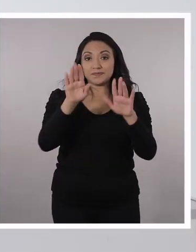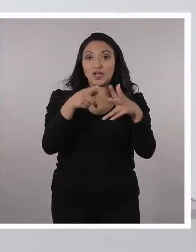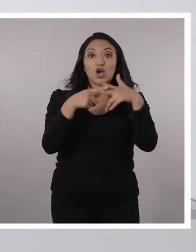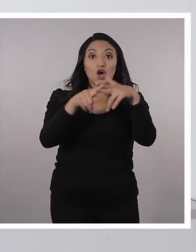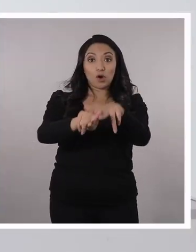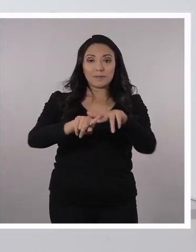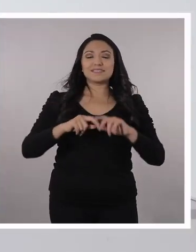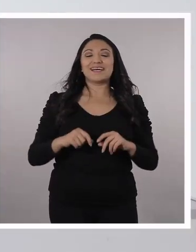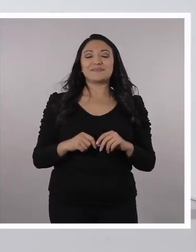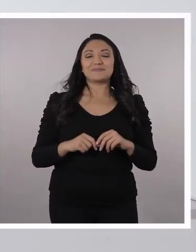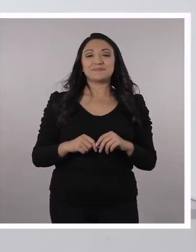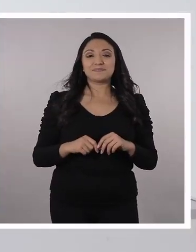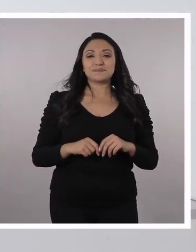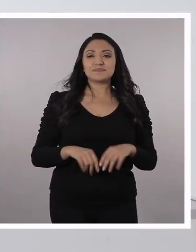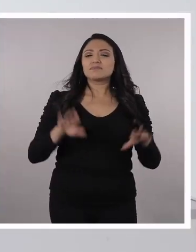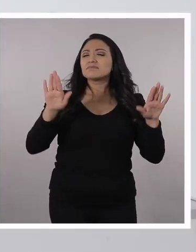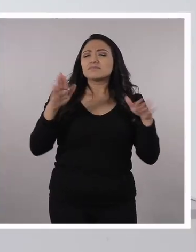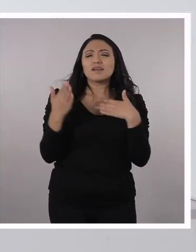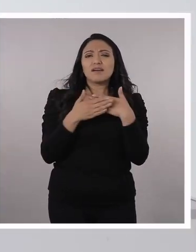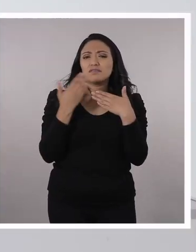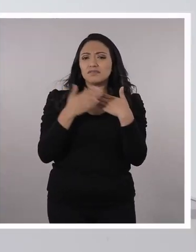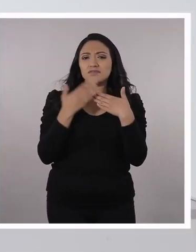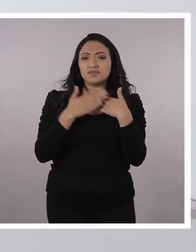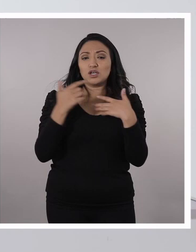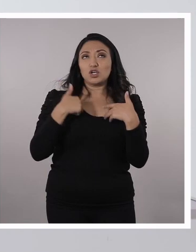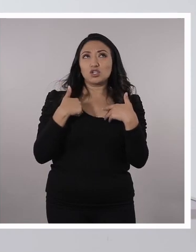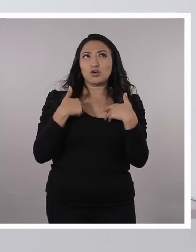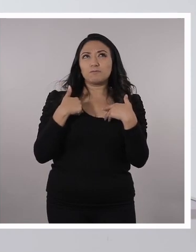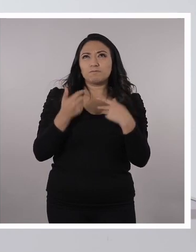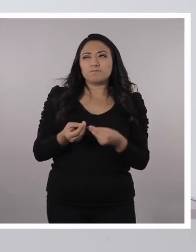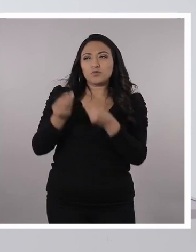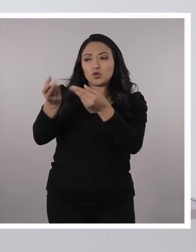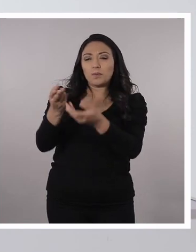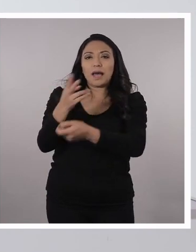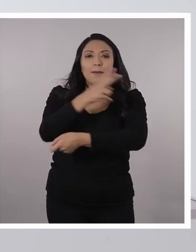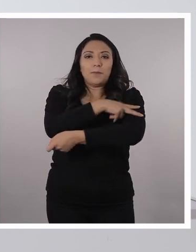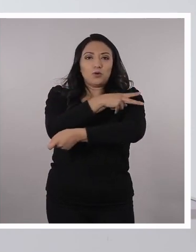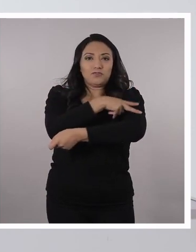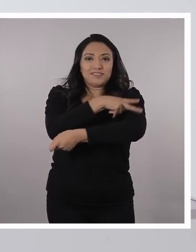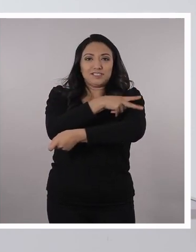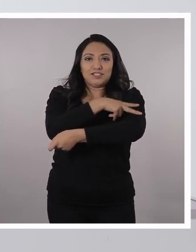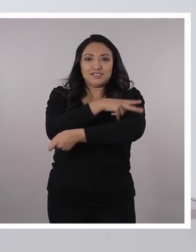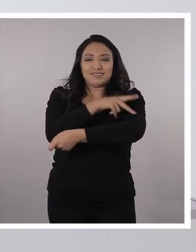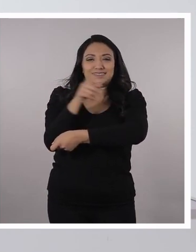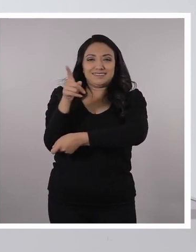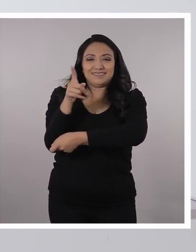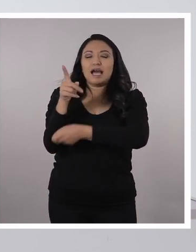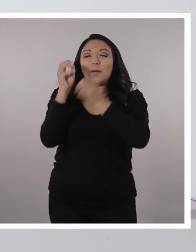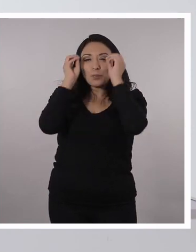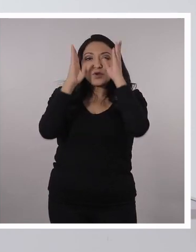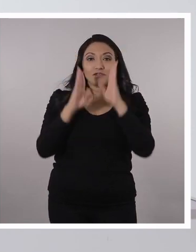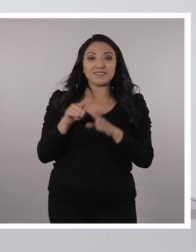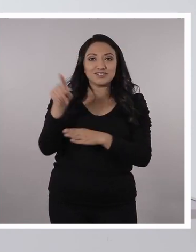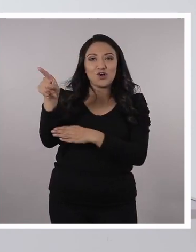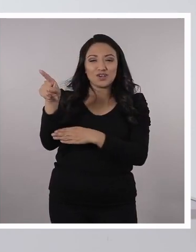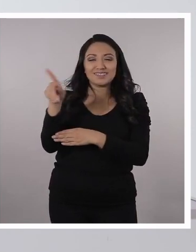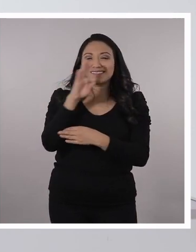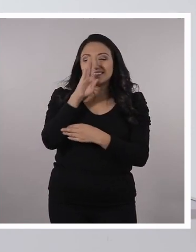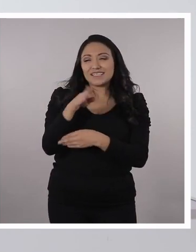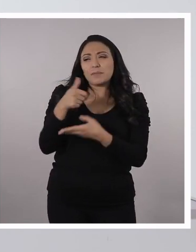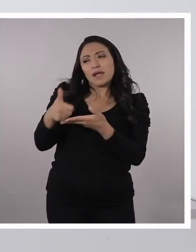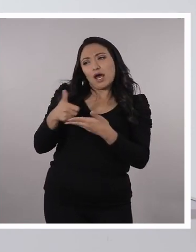Y vamos a comenzar con nuestro collage. Este collage yo se lo voy a obsequiar al profe Marcelo, porque él siempre está